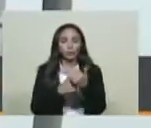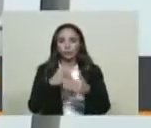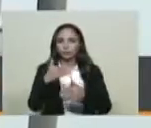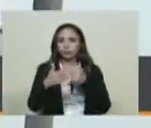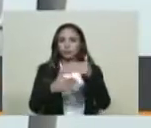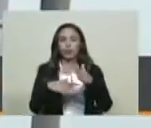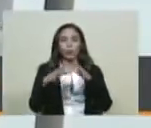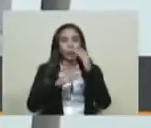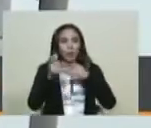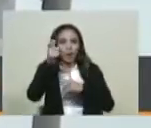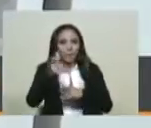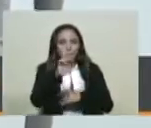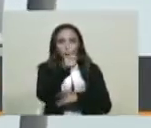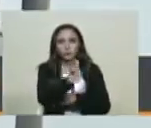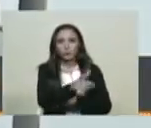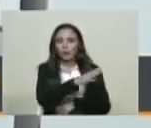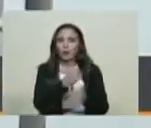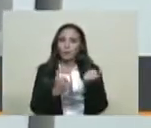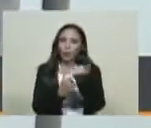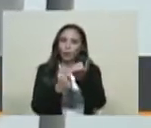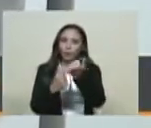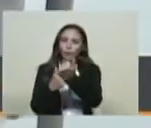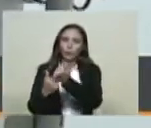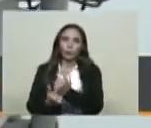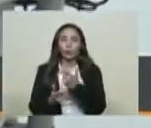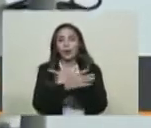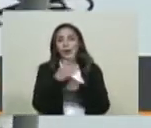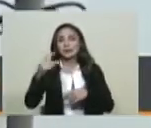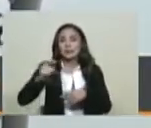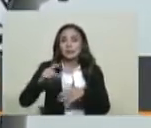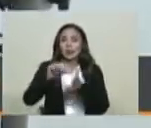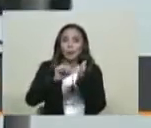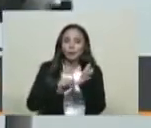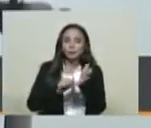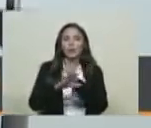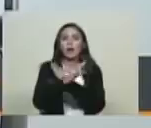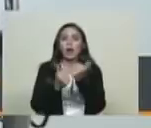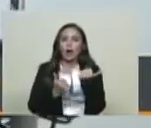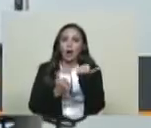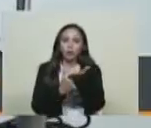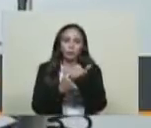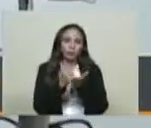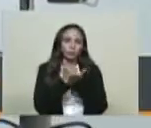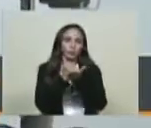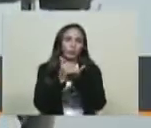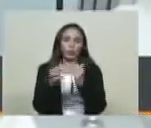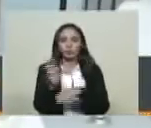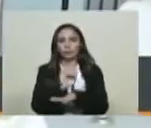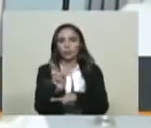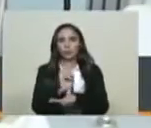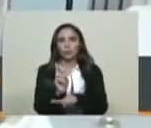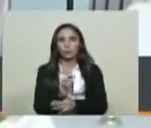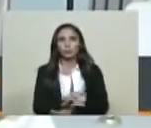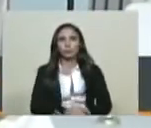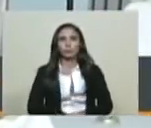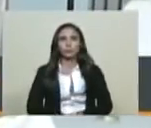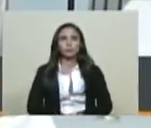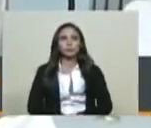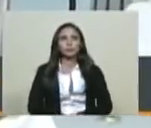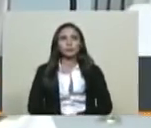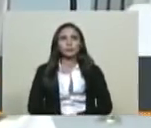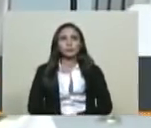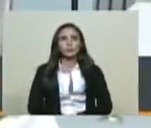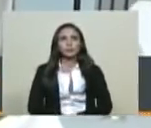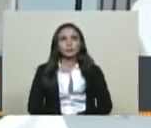ciudadanía y cubriendo todas las necesidades que requiere nuestro pueblo en lo que respecta a las áreas